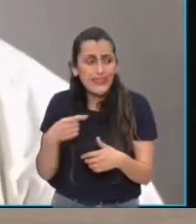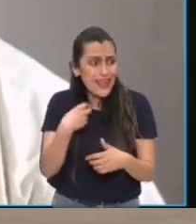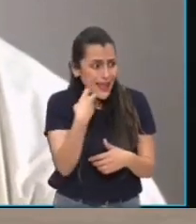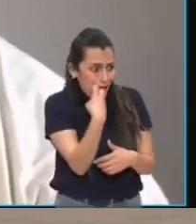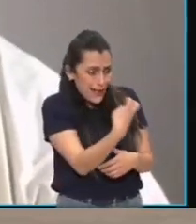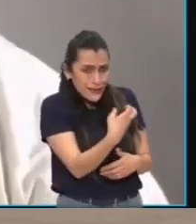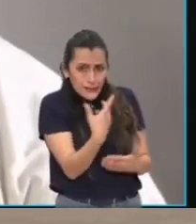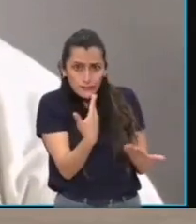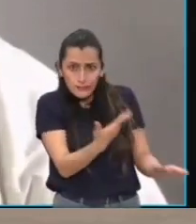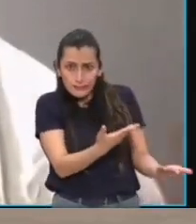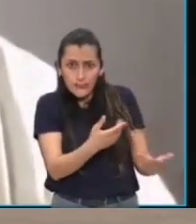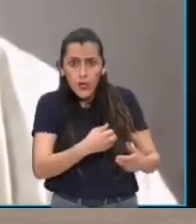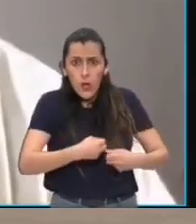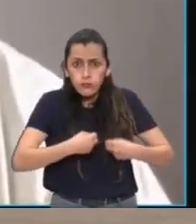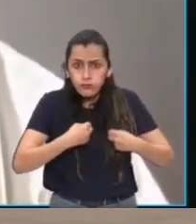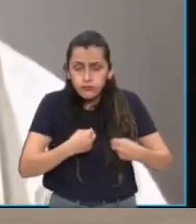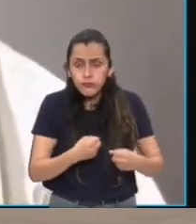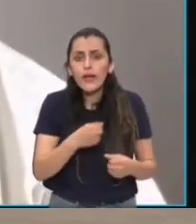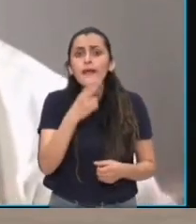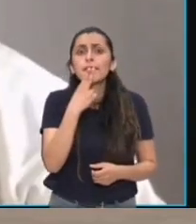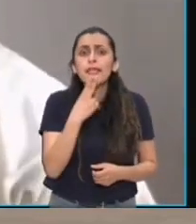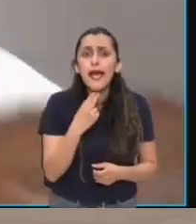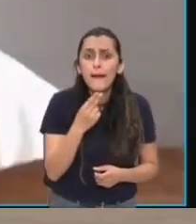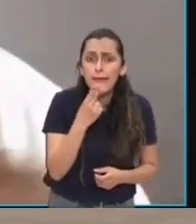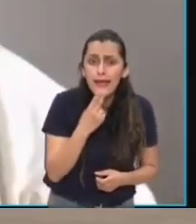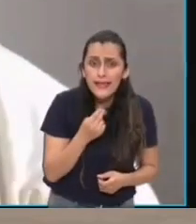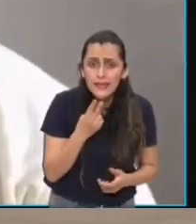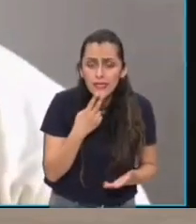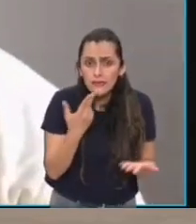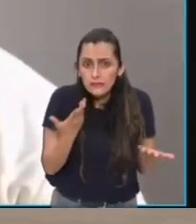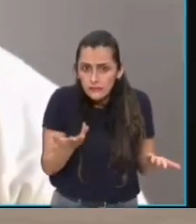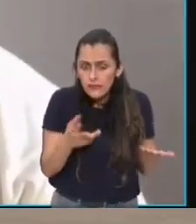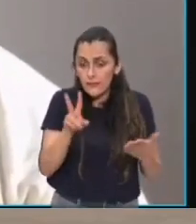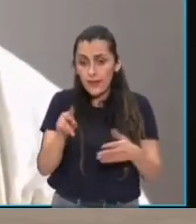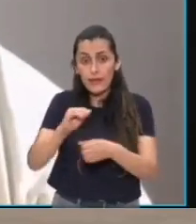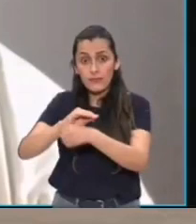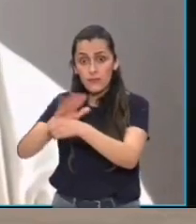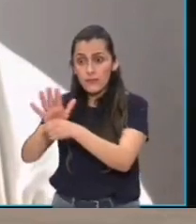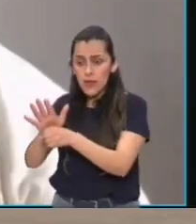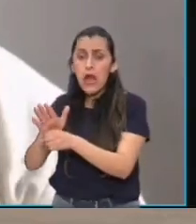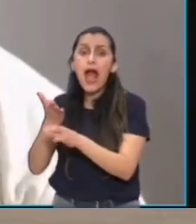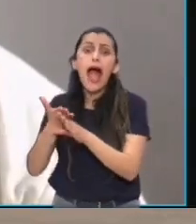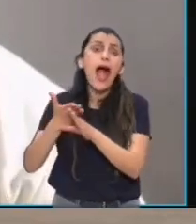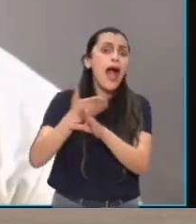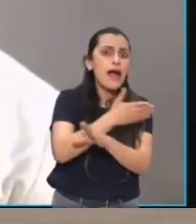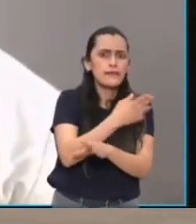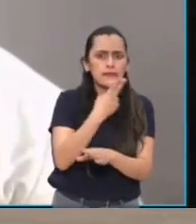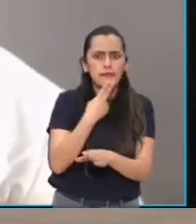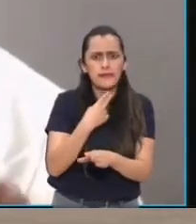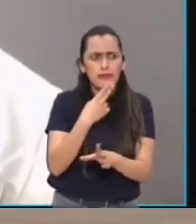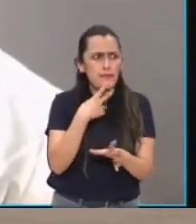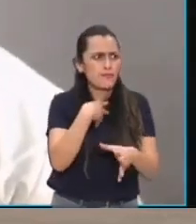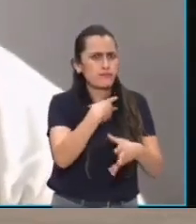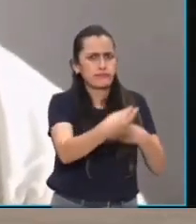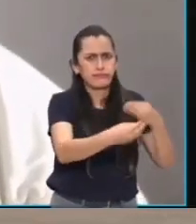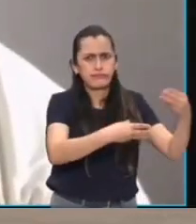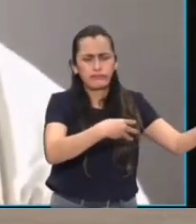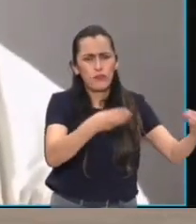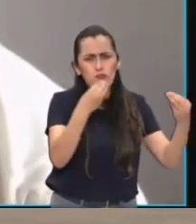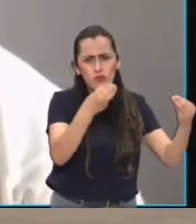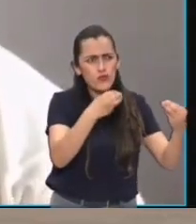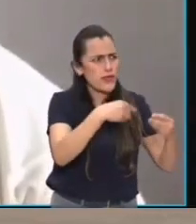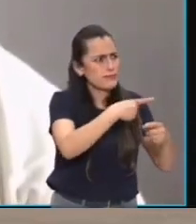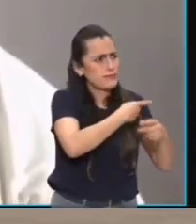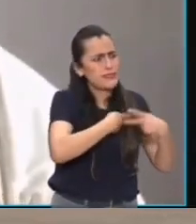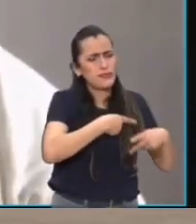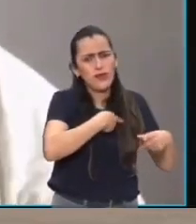lugares en diabetes mellitus, que es una verdadera epidemia previa al COVID, si no tuviéramos estos vergonzosos primeros lugares